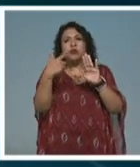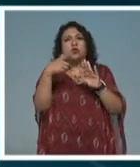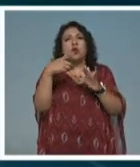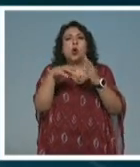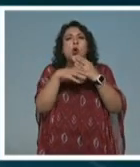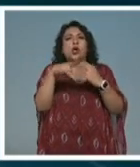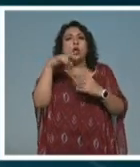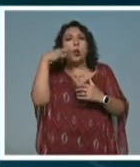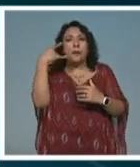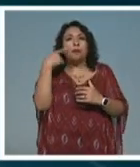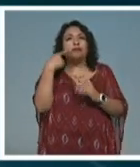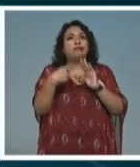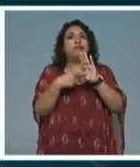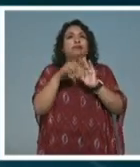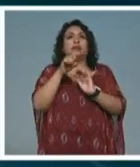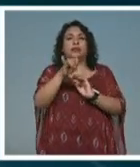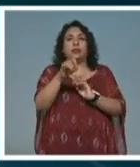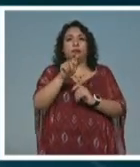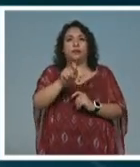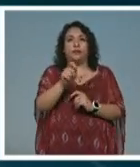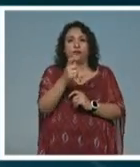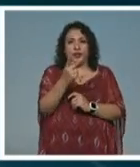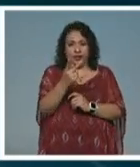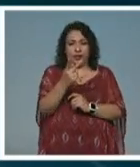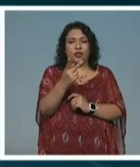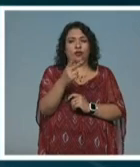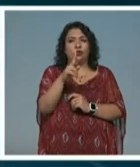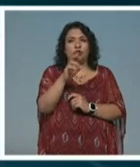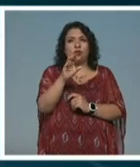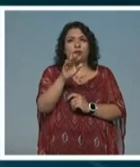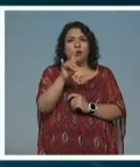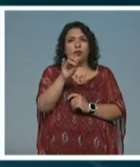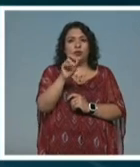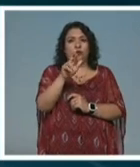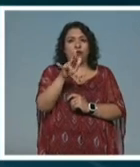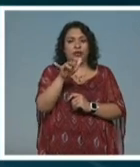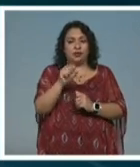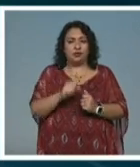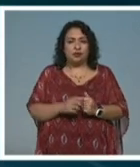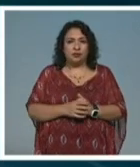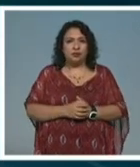invisible. Para Canal 22, Roberto Frías.